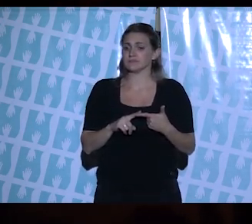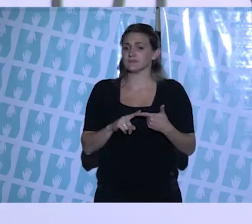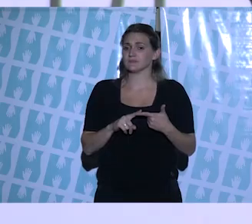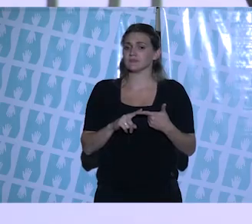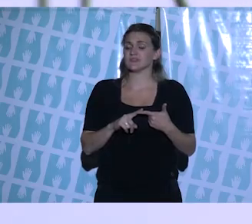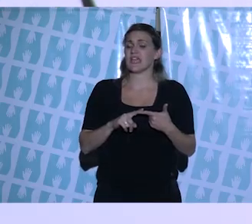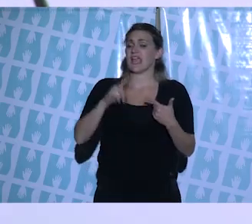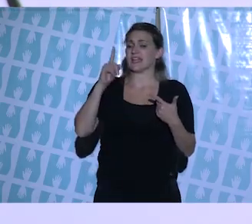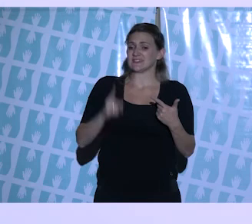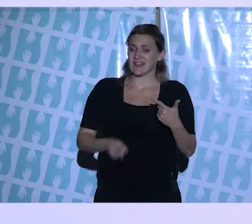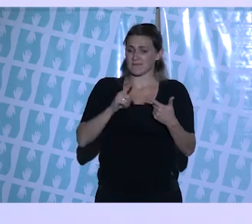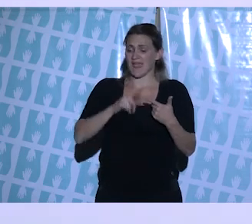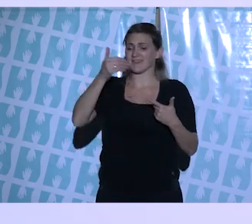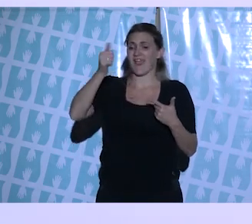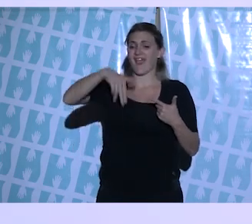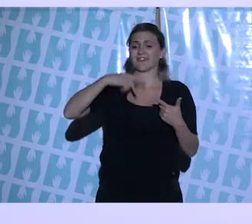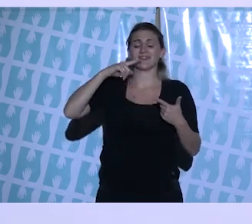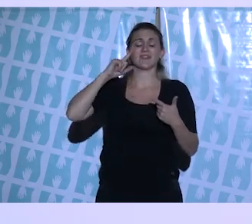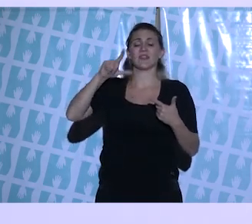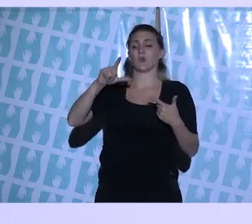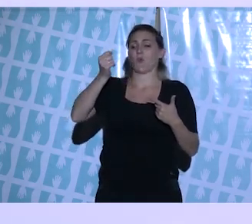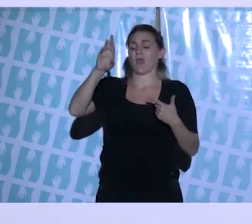y anticuerpos monoclonales.